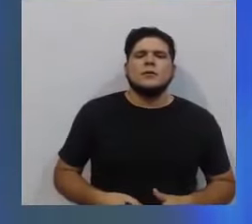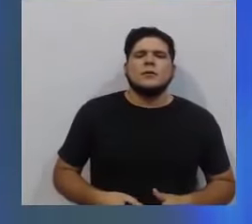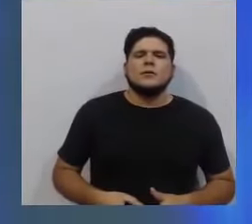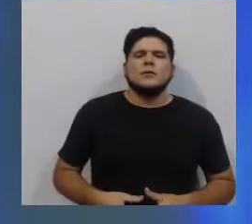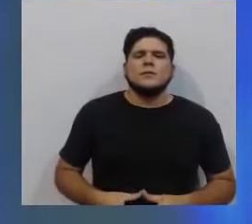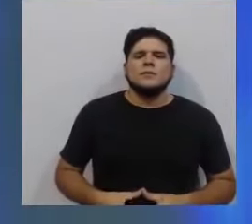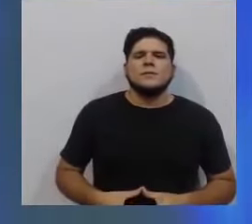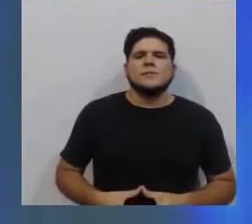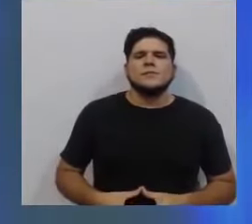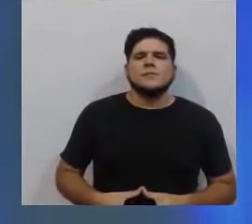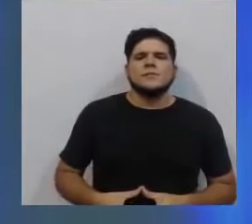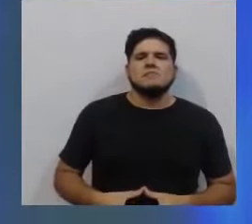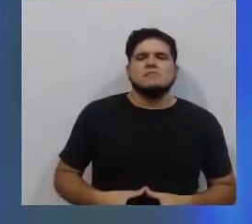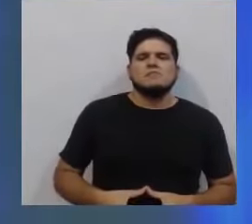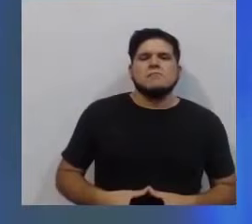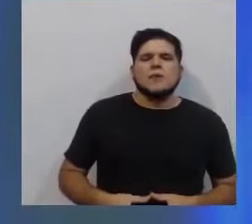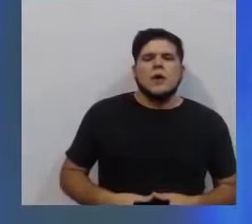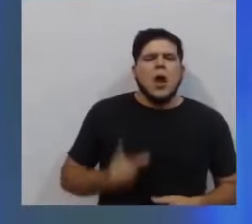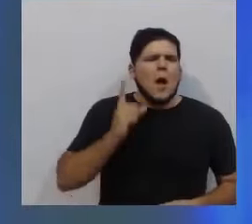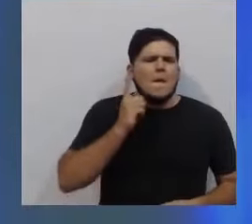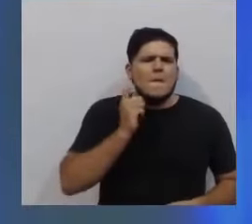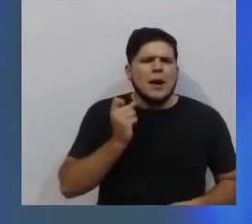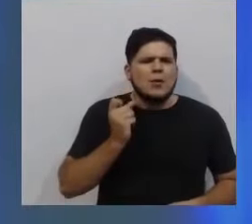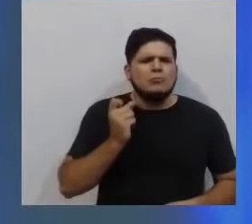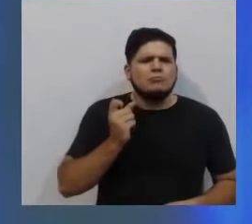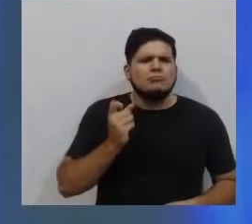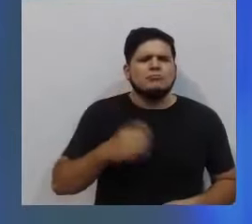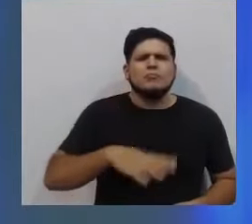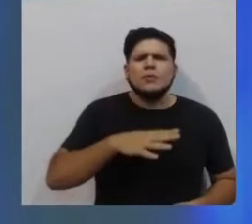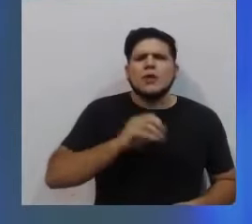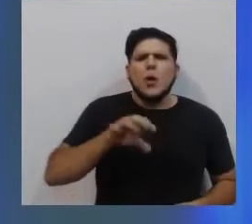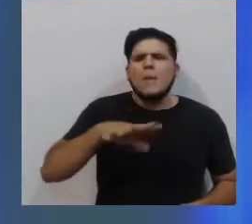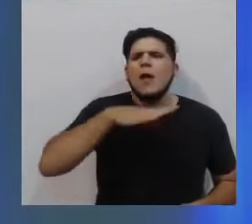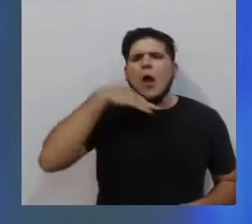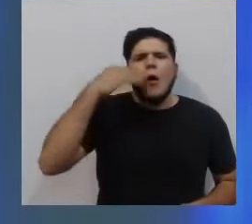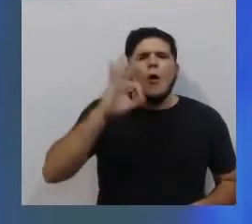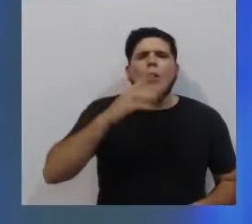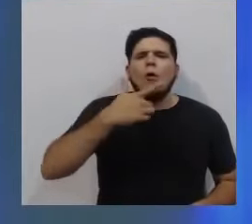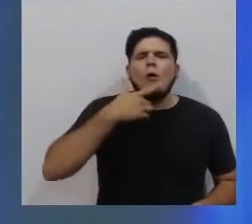natural de él con tres millones de personas